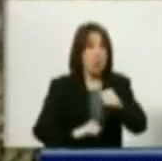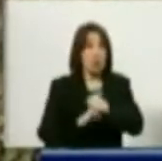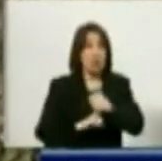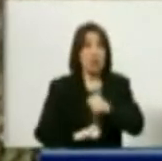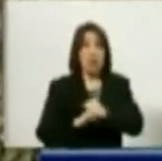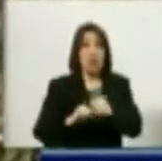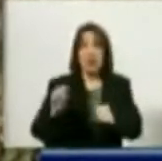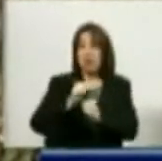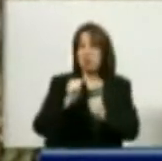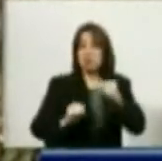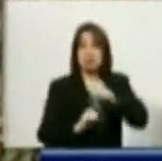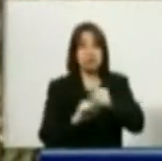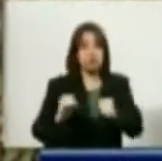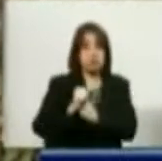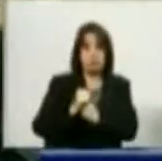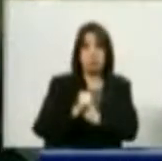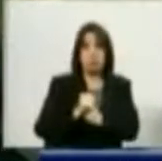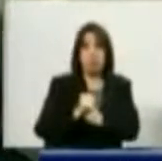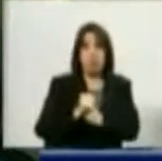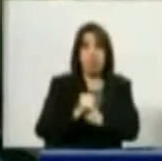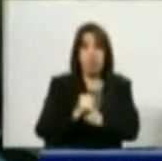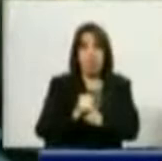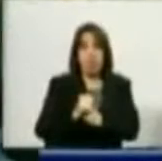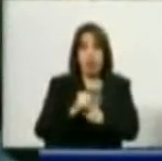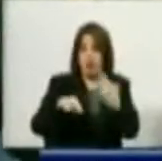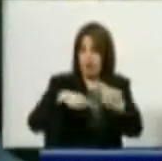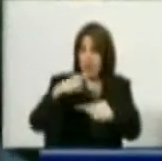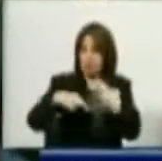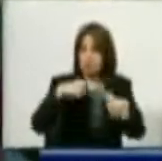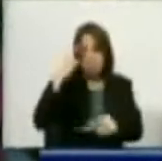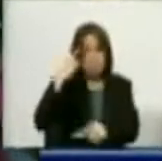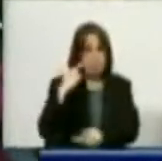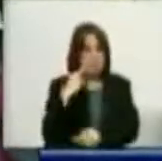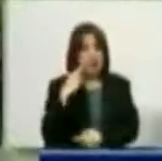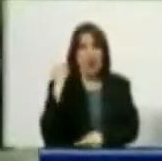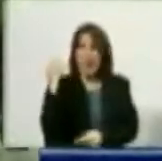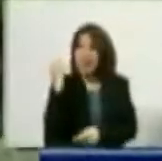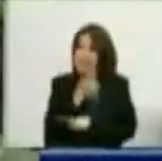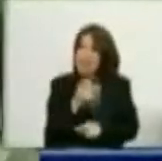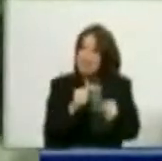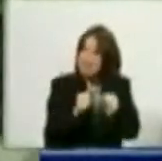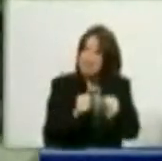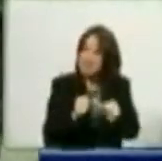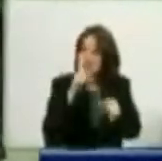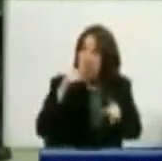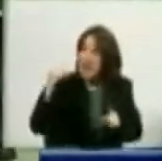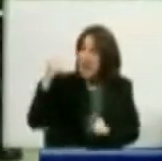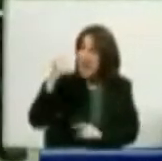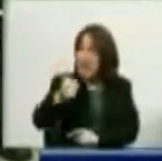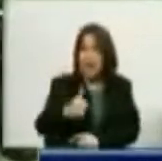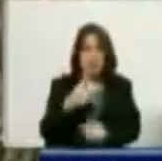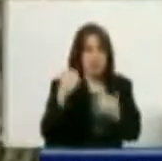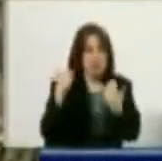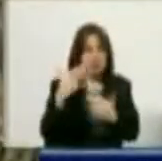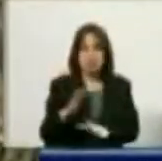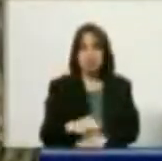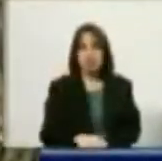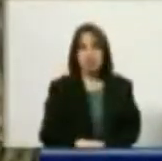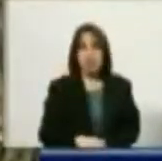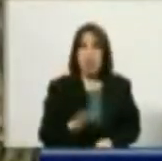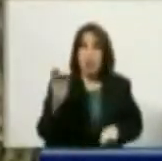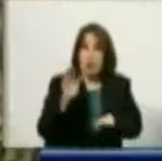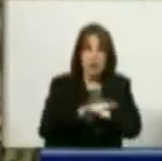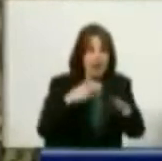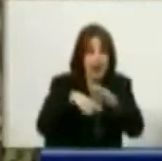No hay forma ni manera y además tiene que seguir siéndolo por muchos años porque esta es la entrada